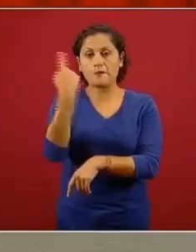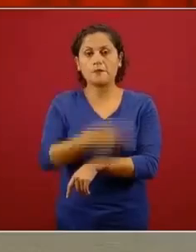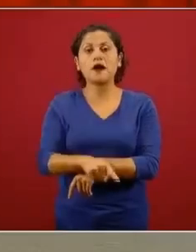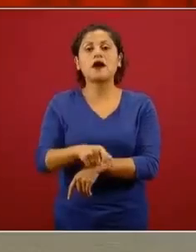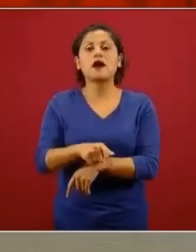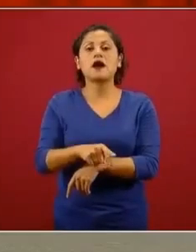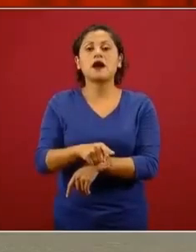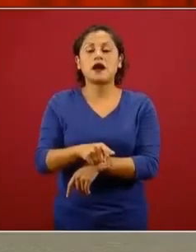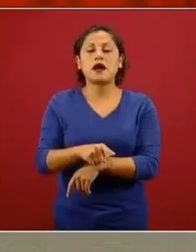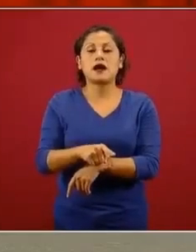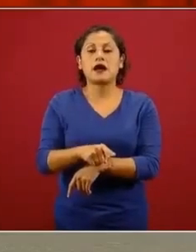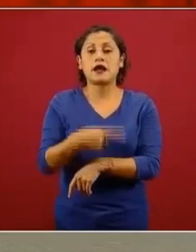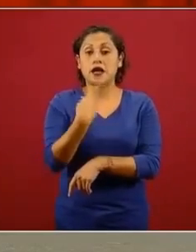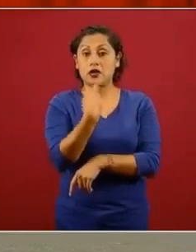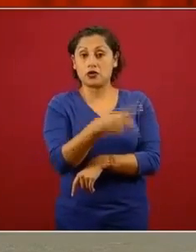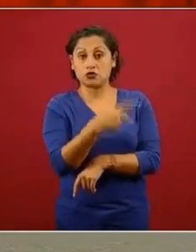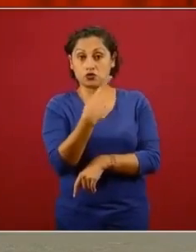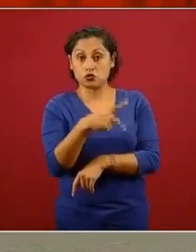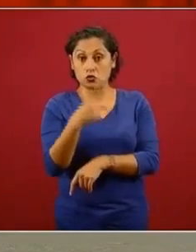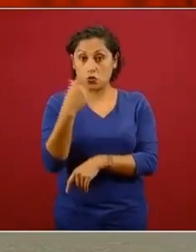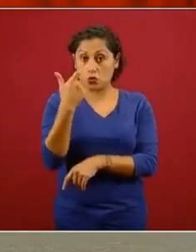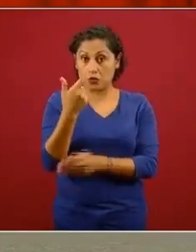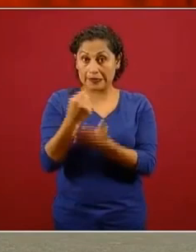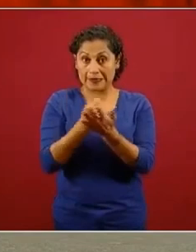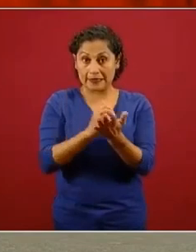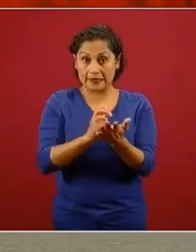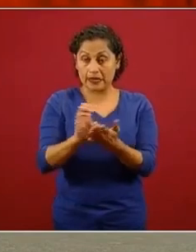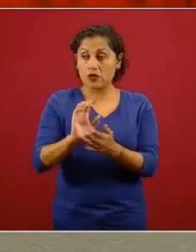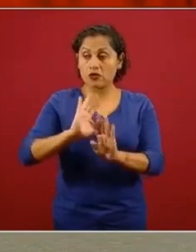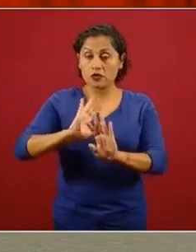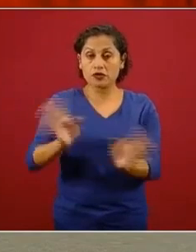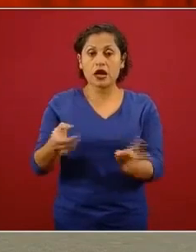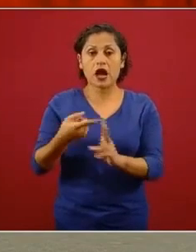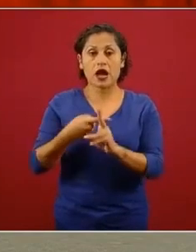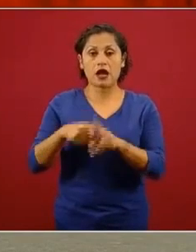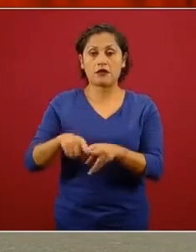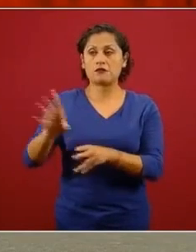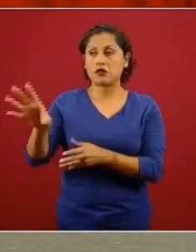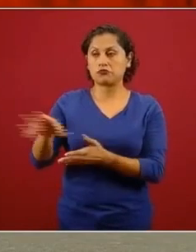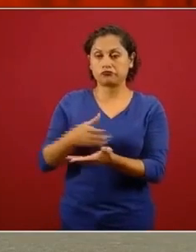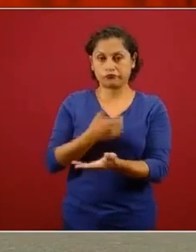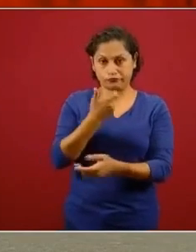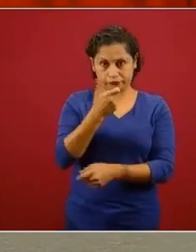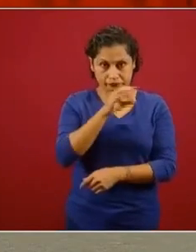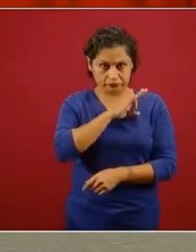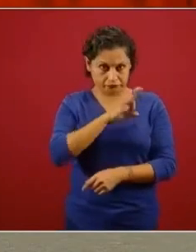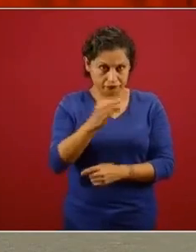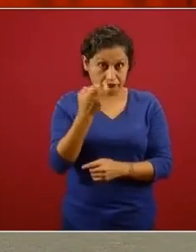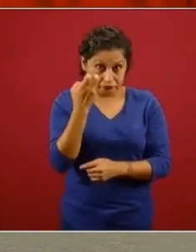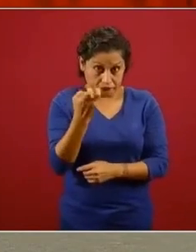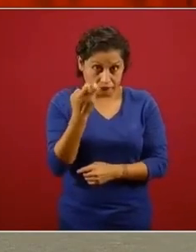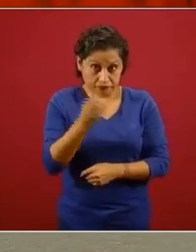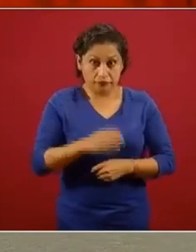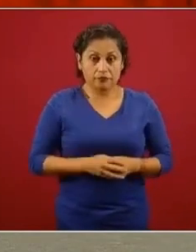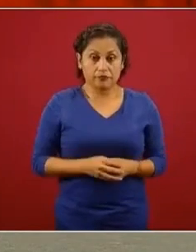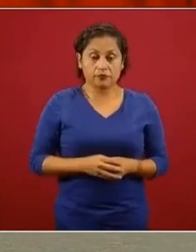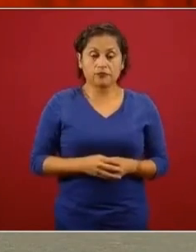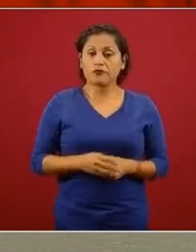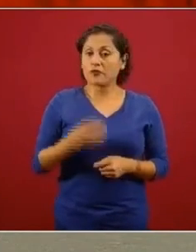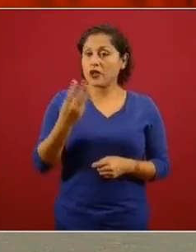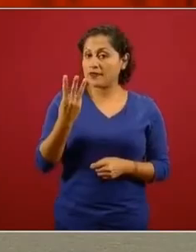la activación de su cuenta bancaria y por lo tanto la entrega de sus apoyos. En cualquiera de estos tres